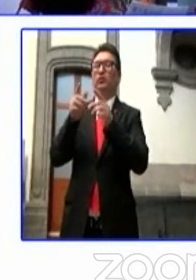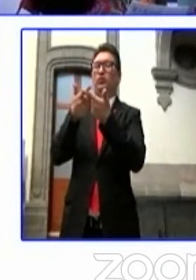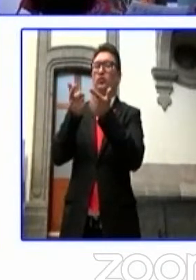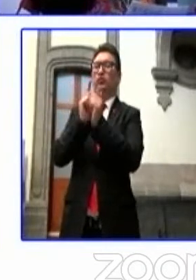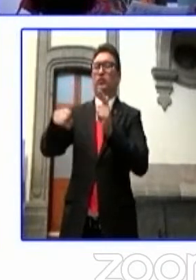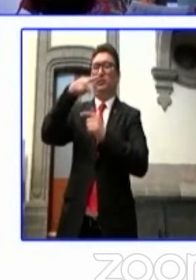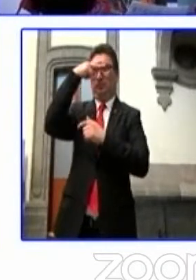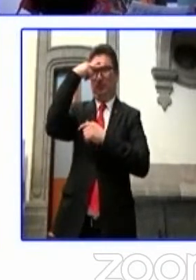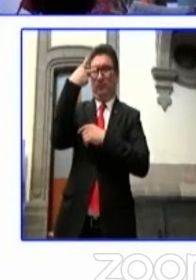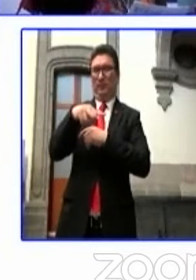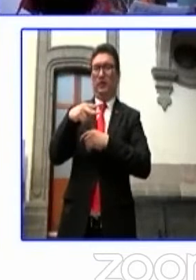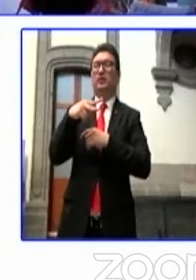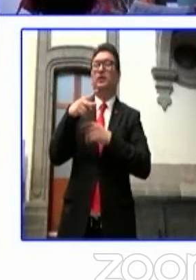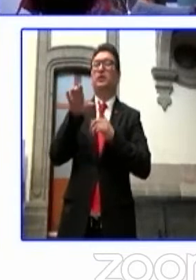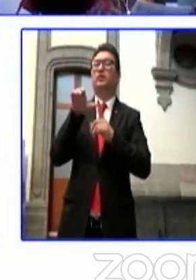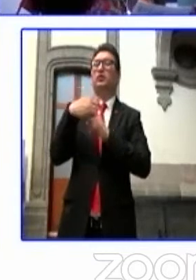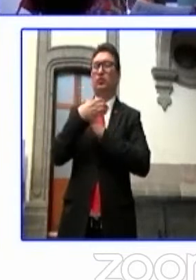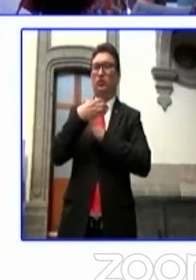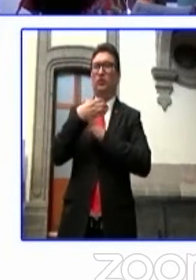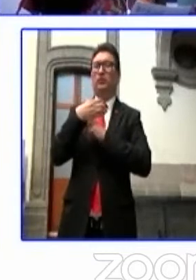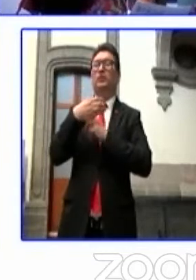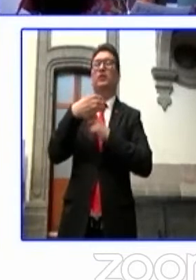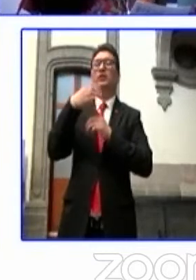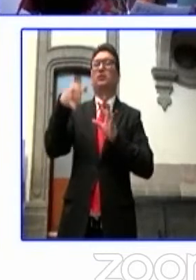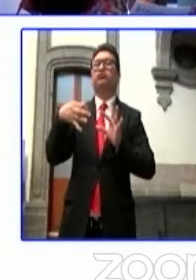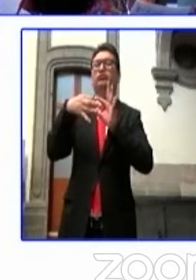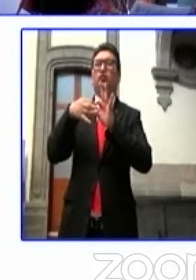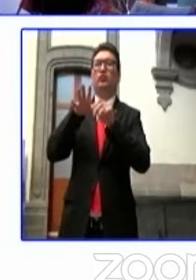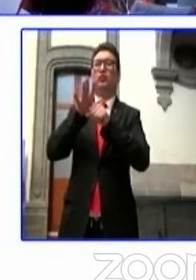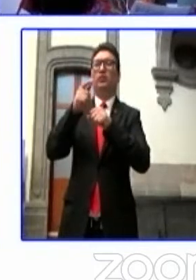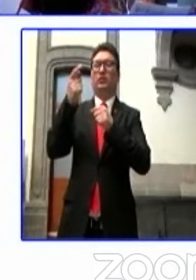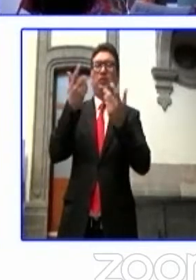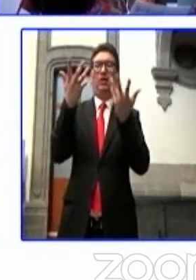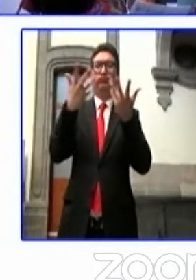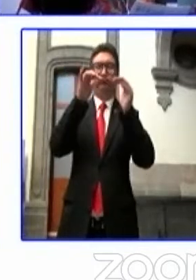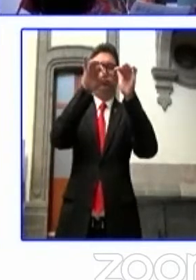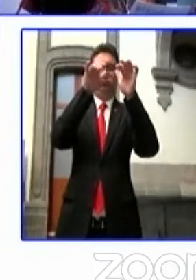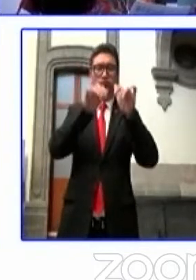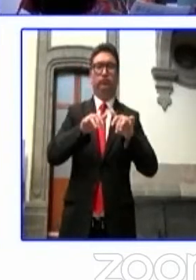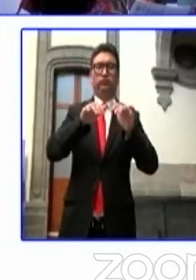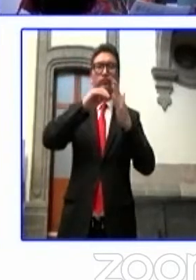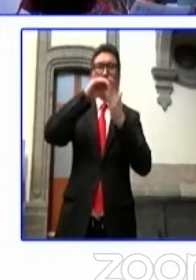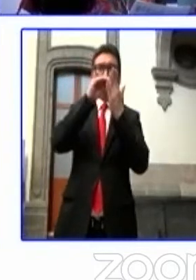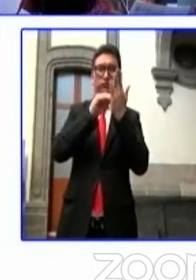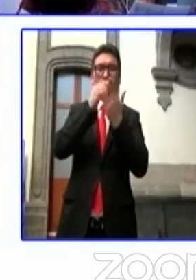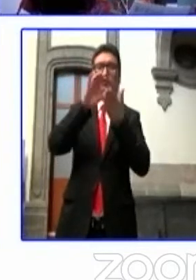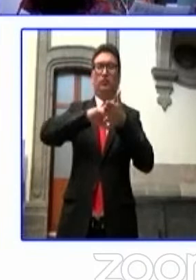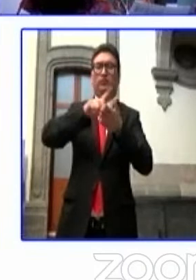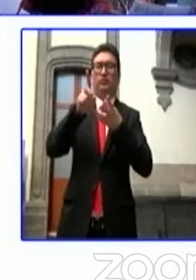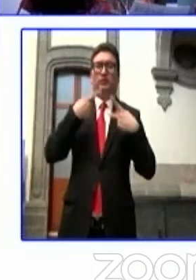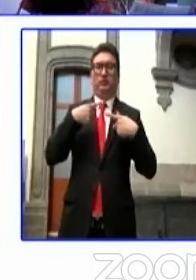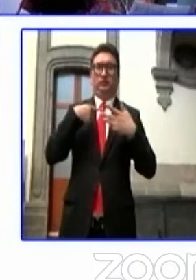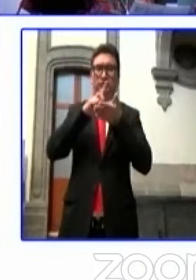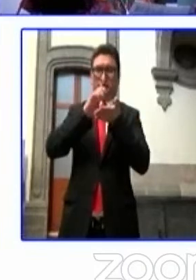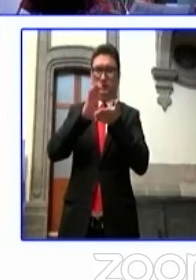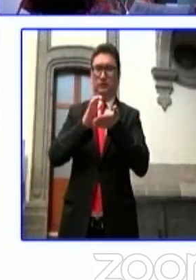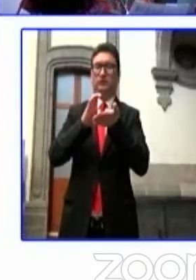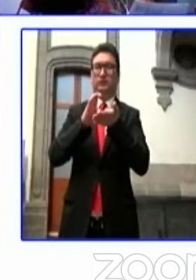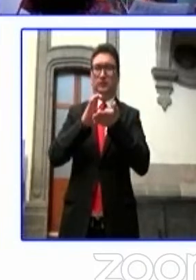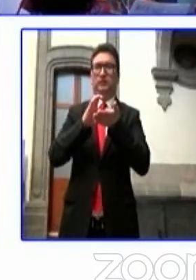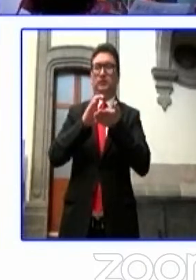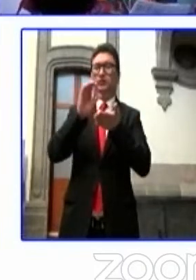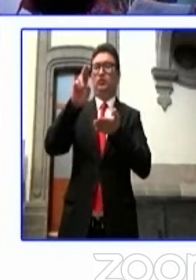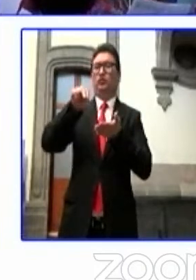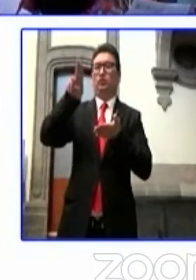en el Comité Ad Hoc que elaboró el texto de la Convención sobre los Derechos de las Personas con Discapacidad de la